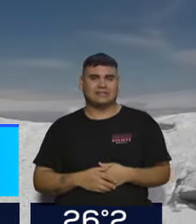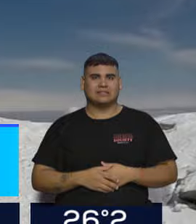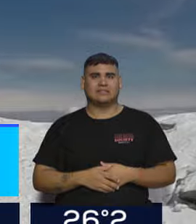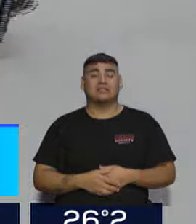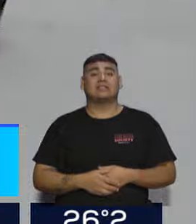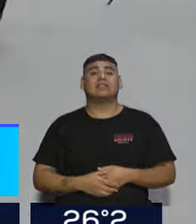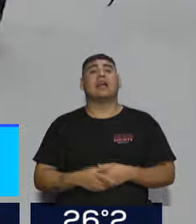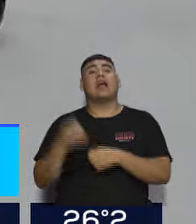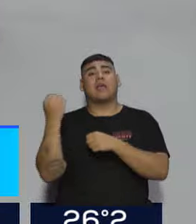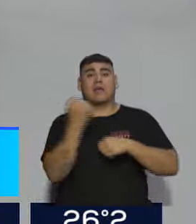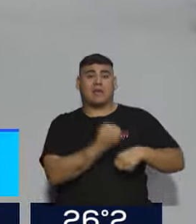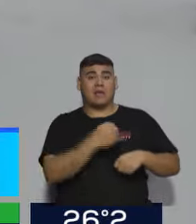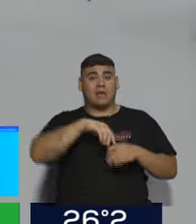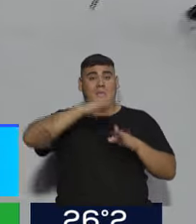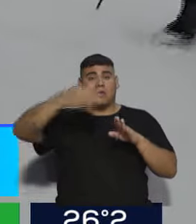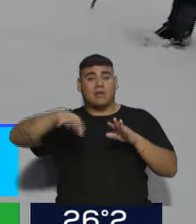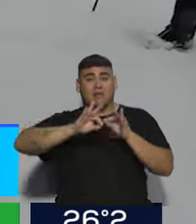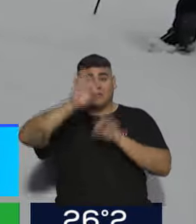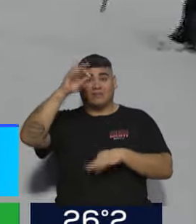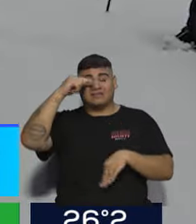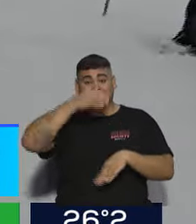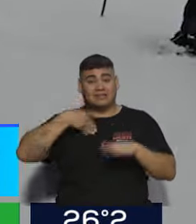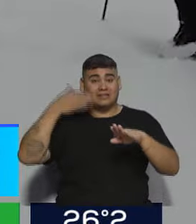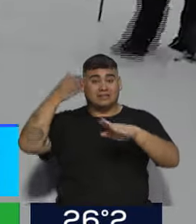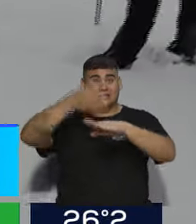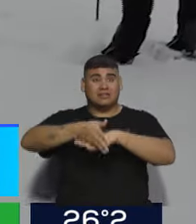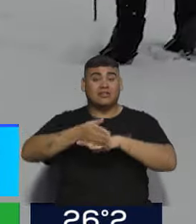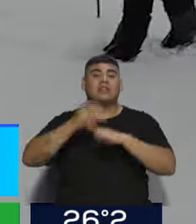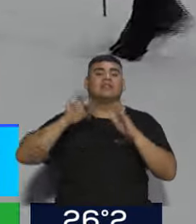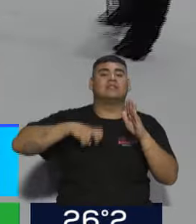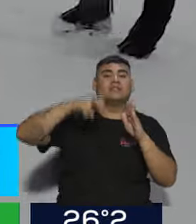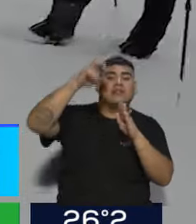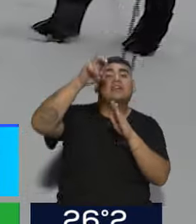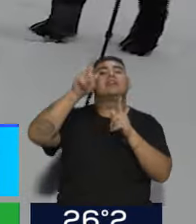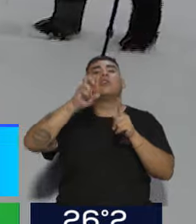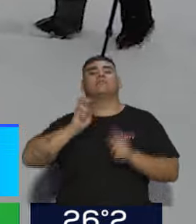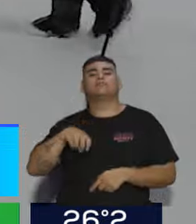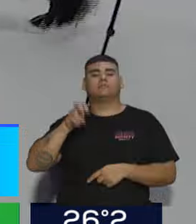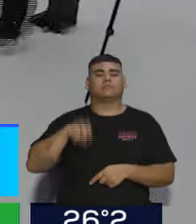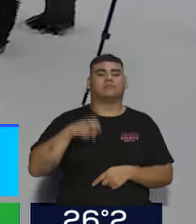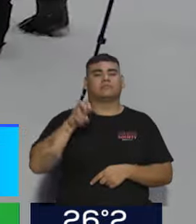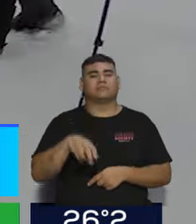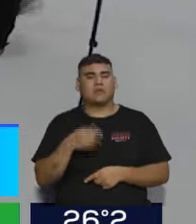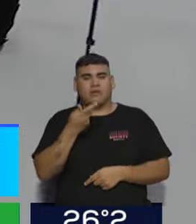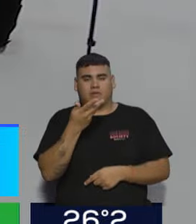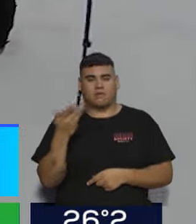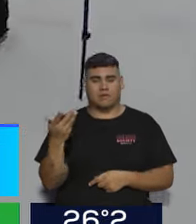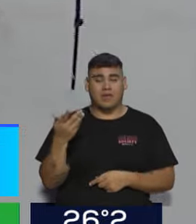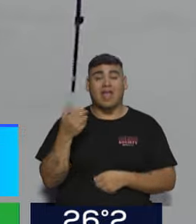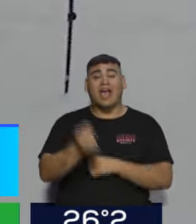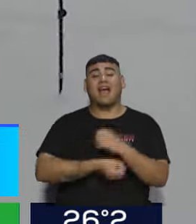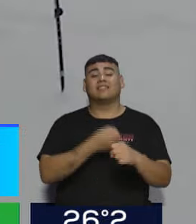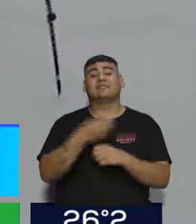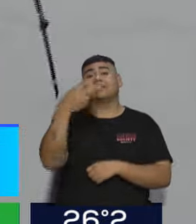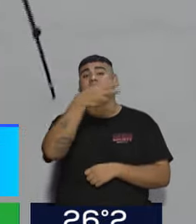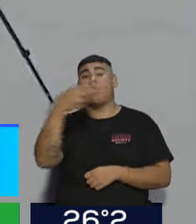al Parque Provincial Aconcagua entre trekking y ascenso. Esta es una medición hasta la segunda semana de